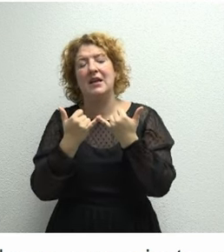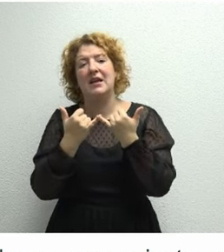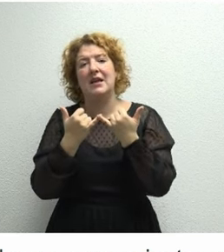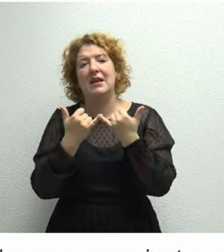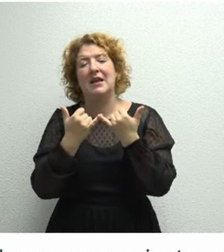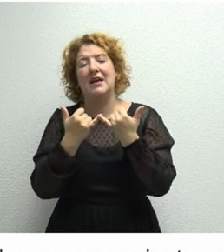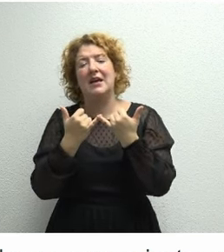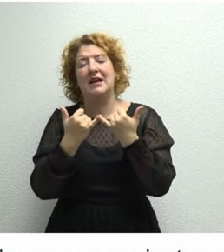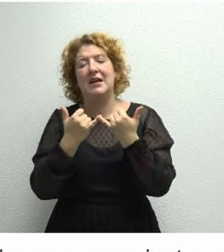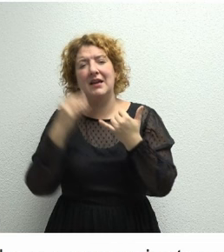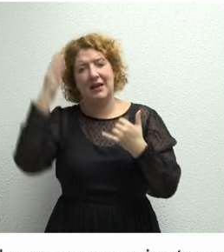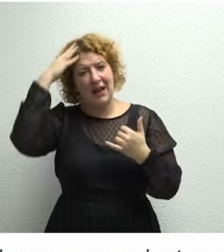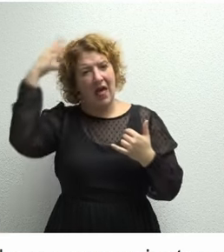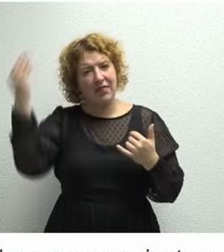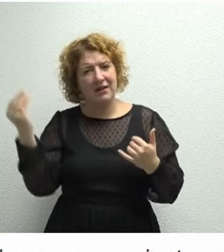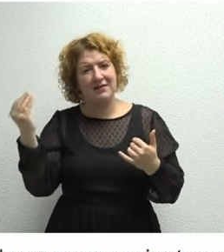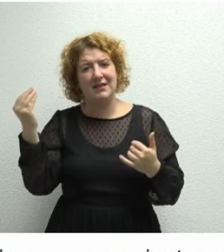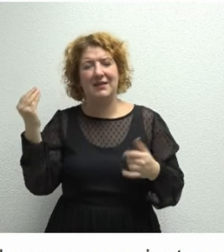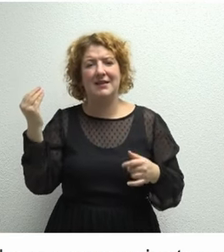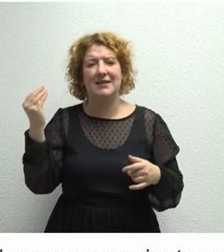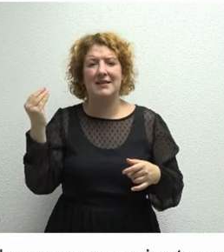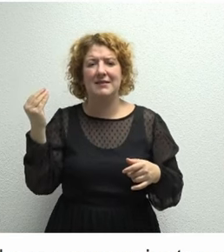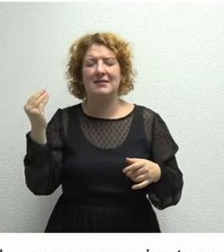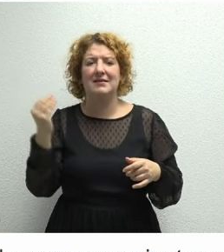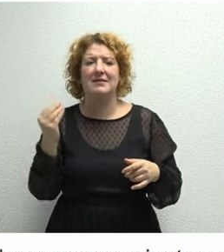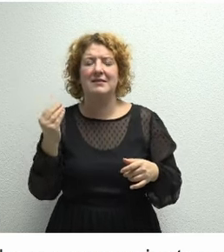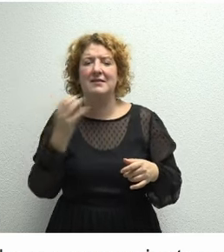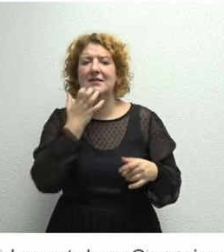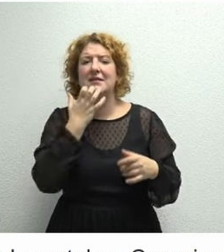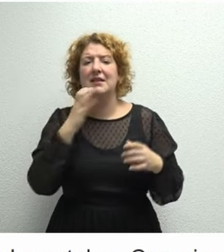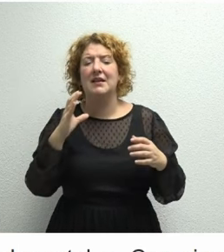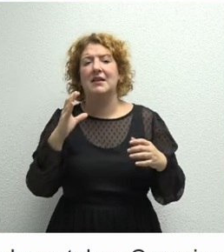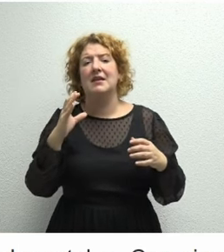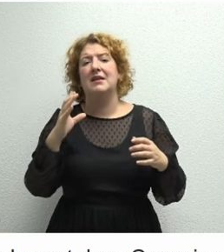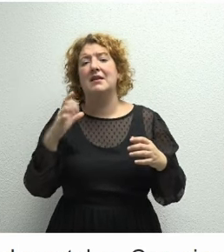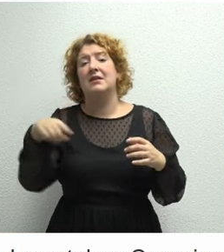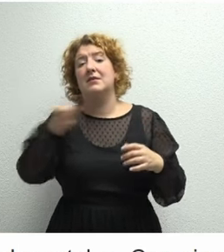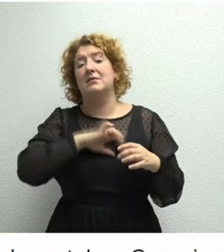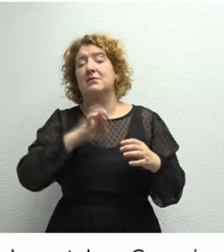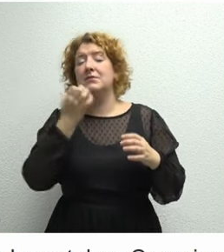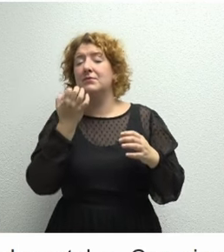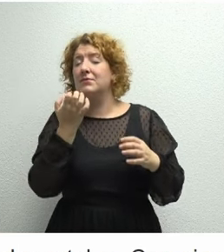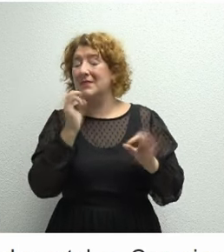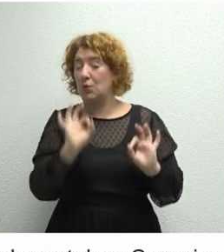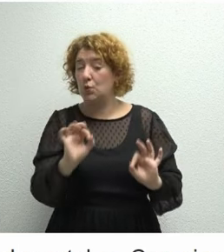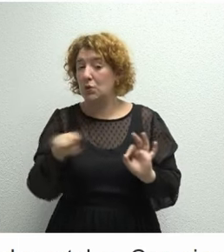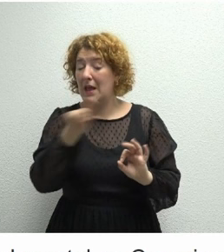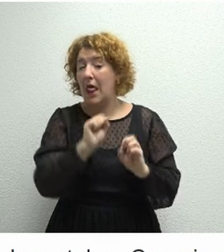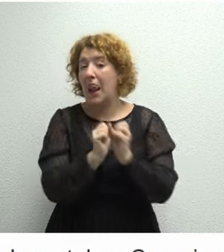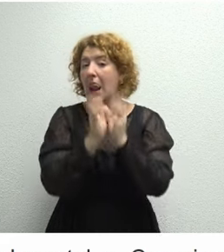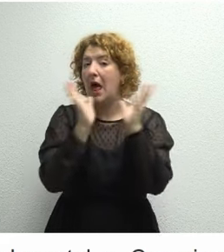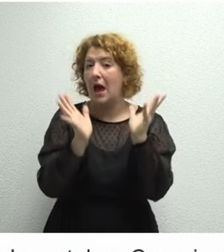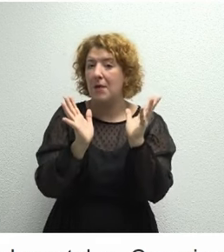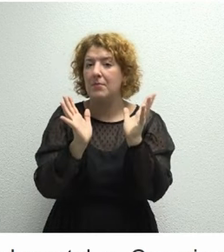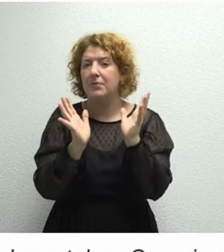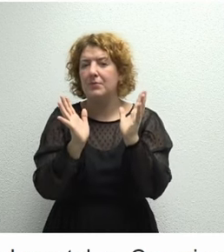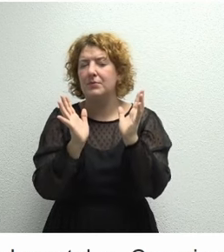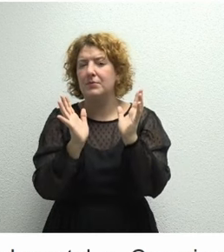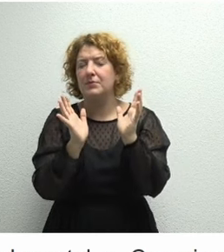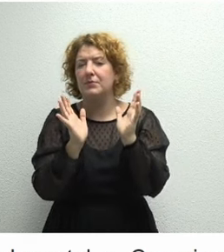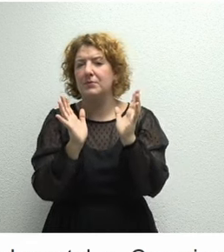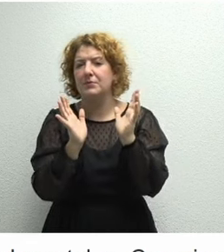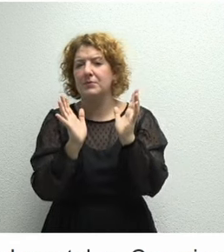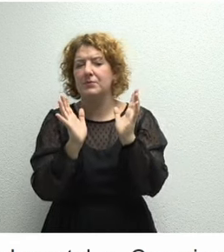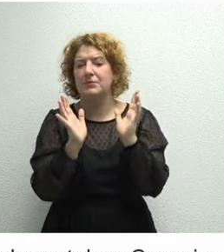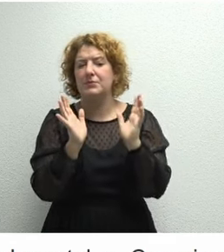se nos quedó por hacer pero podemos empezar a hacerlo también eh Y de ahí concretamente en la palma surgió la necesidad de empezar a trabajar